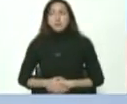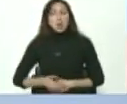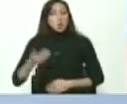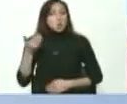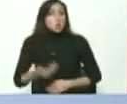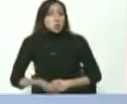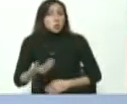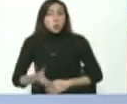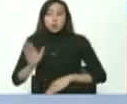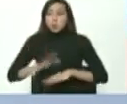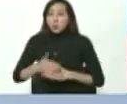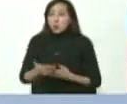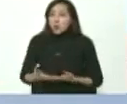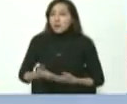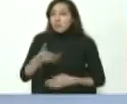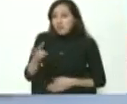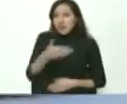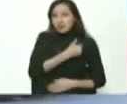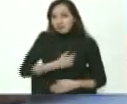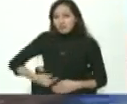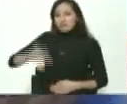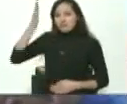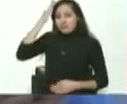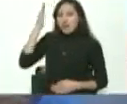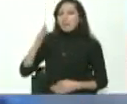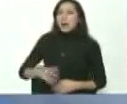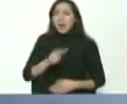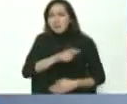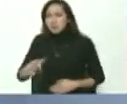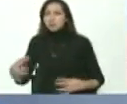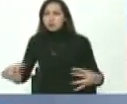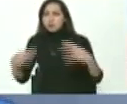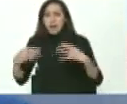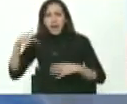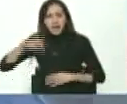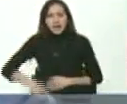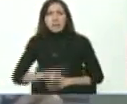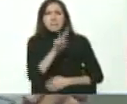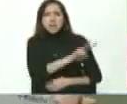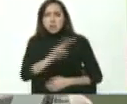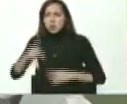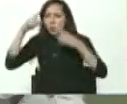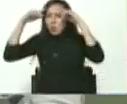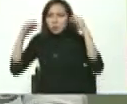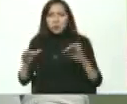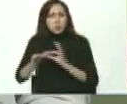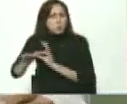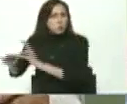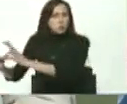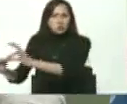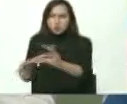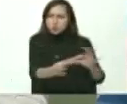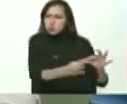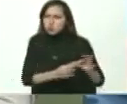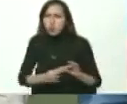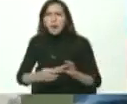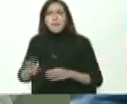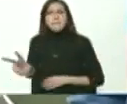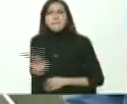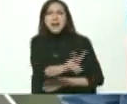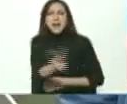importante, presidente, y además todo lo que nos están observando. Aquí trabajan 22 profesionales. Unión venezolanos